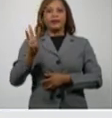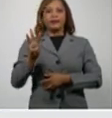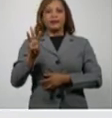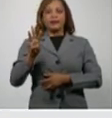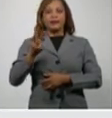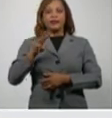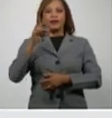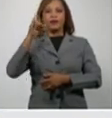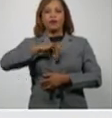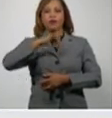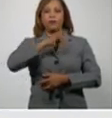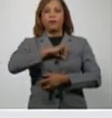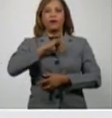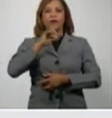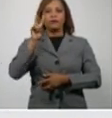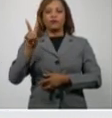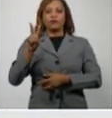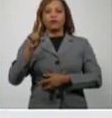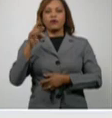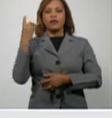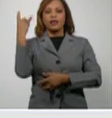y La Palma con 1.